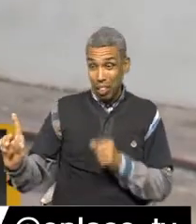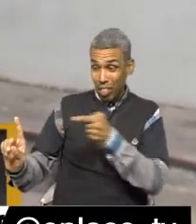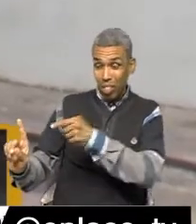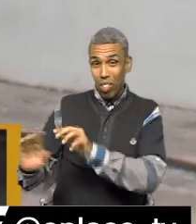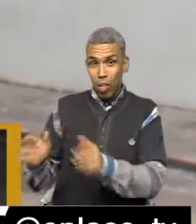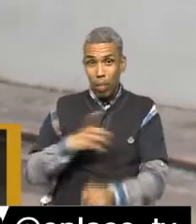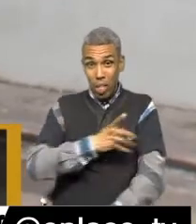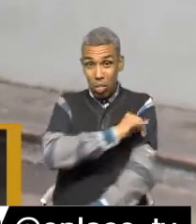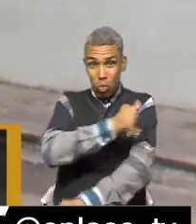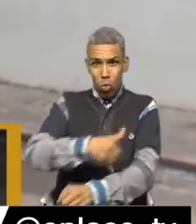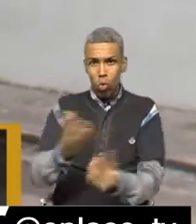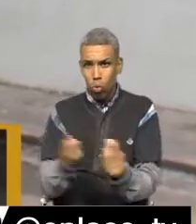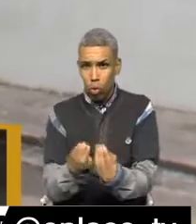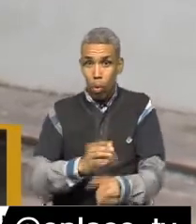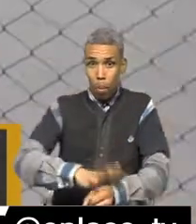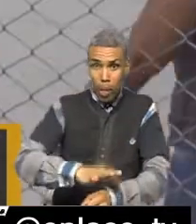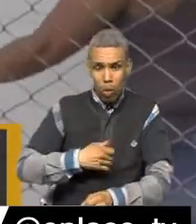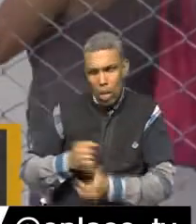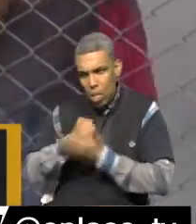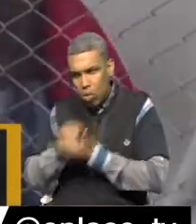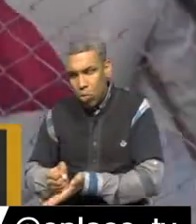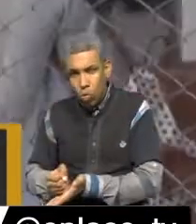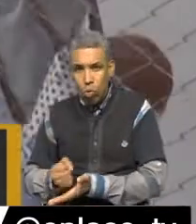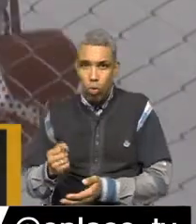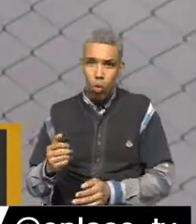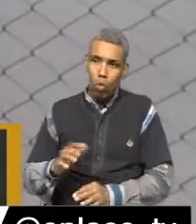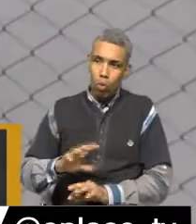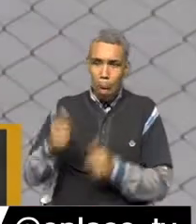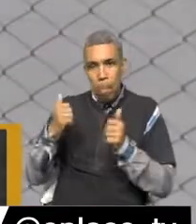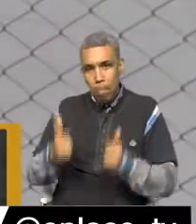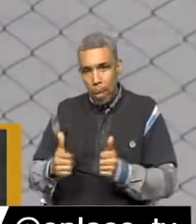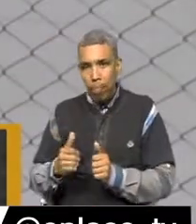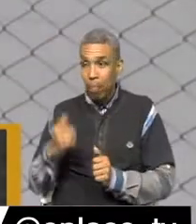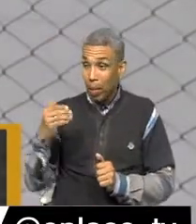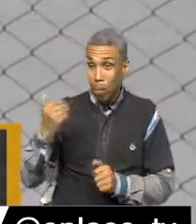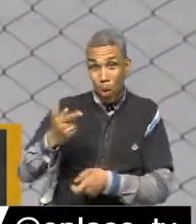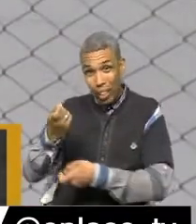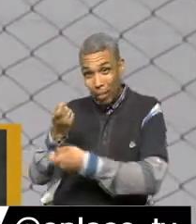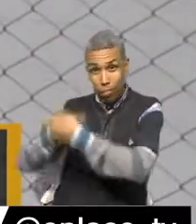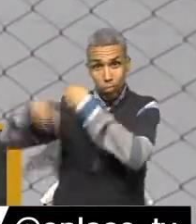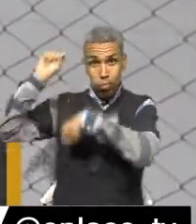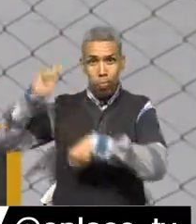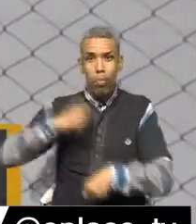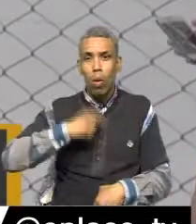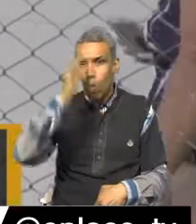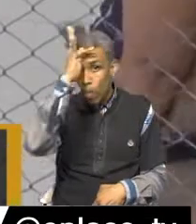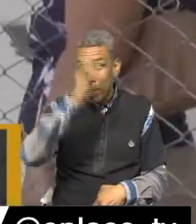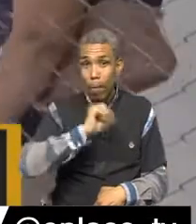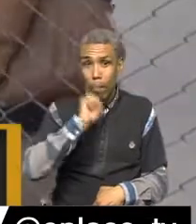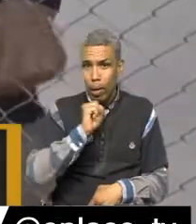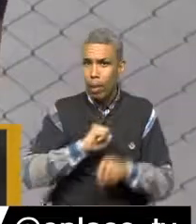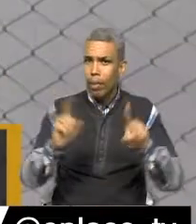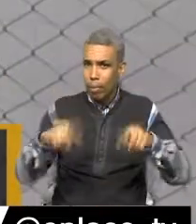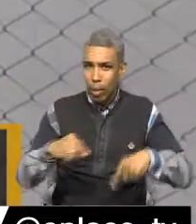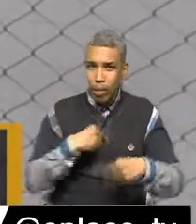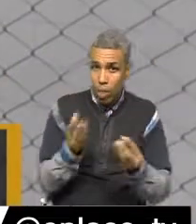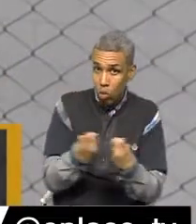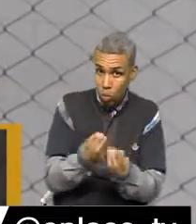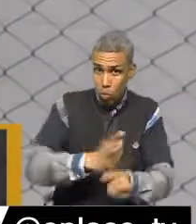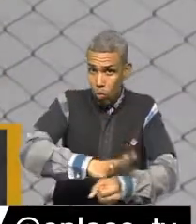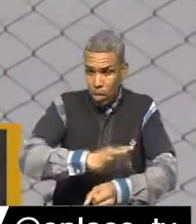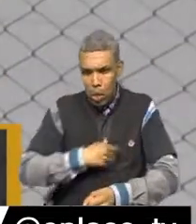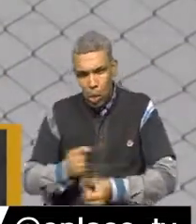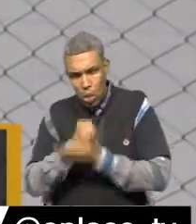Yondó y luego en el regional de Barranca Bermeja. Bueno, gracias a Dios, la reacción oportuna del hospital Héctor Abad Gómez,